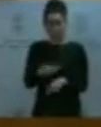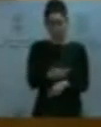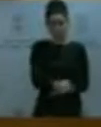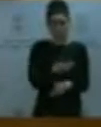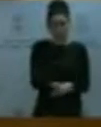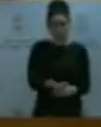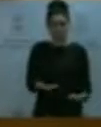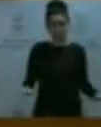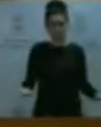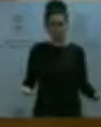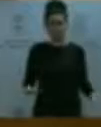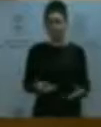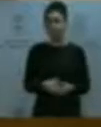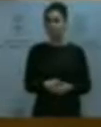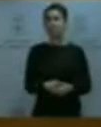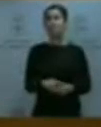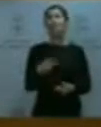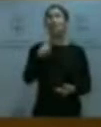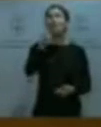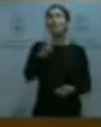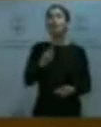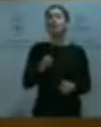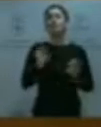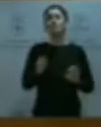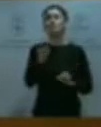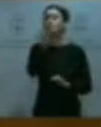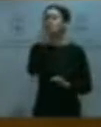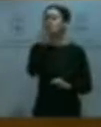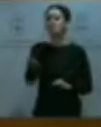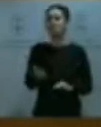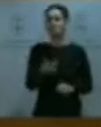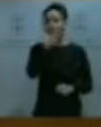con toda claridad. No es fácil. No es fácil que un ministro